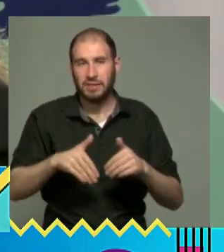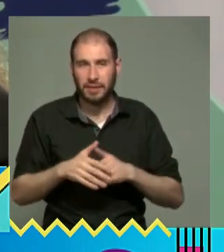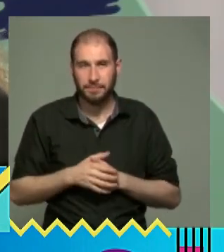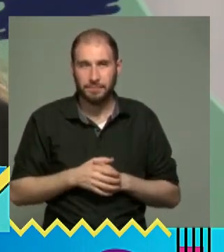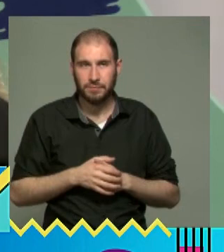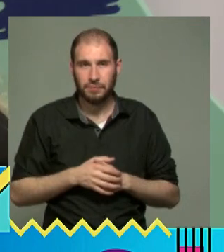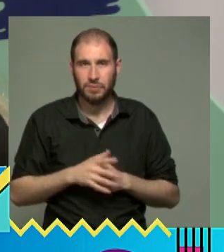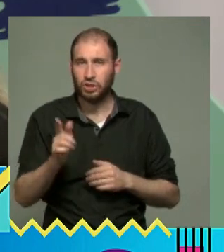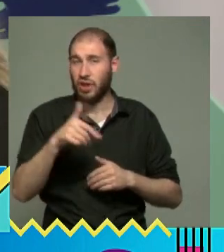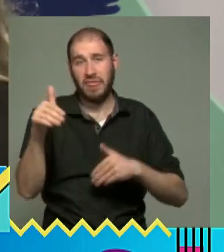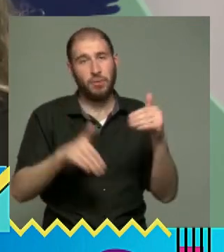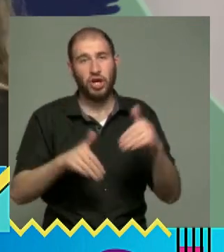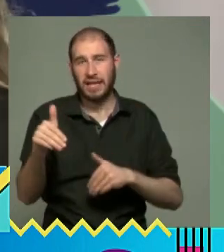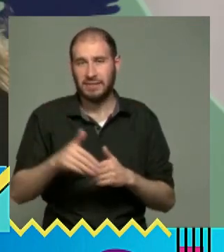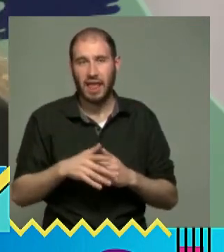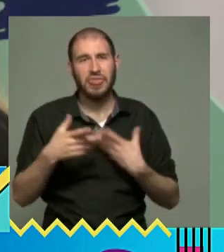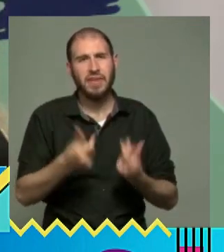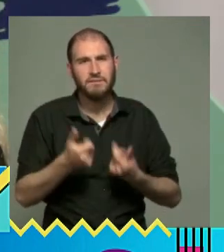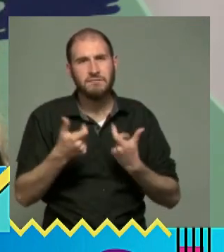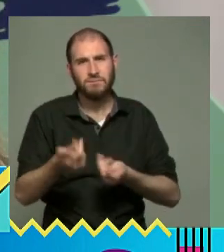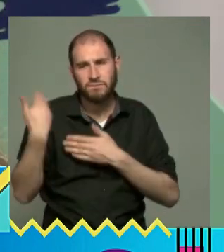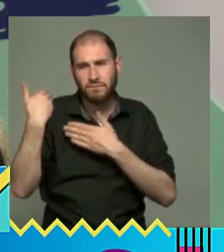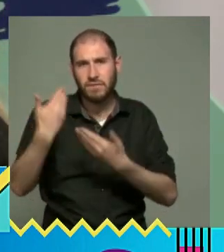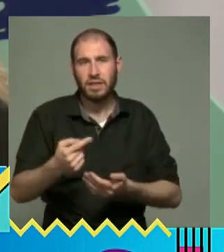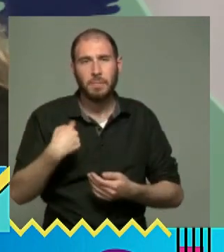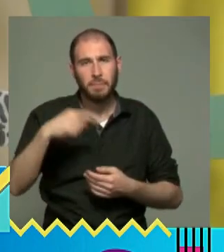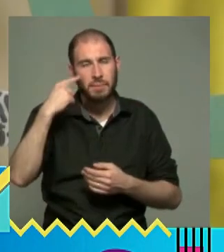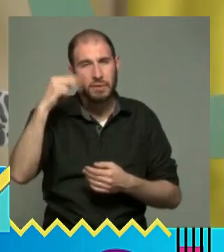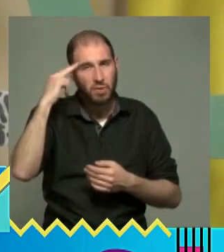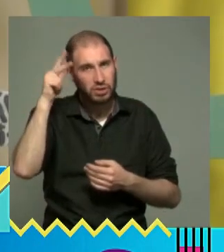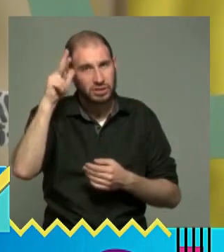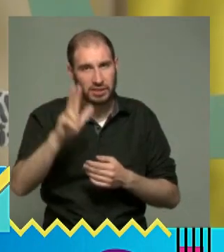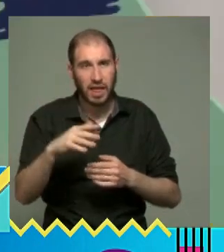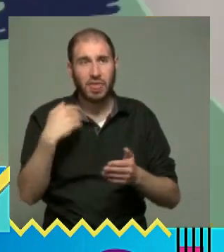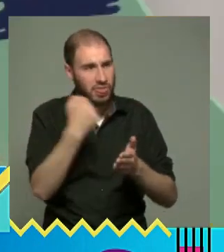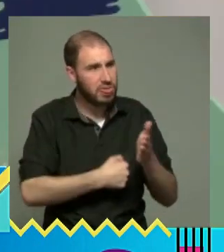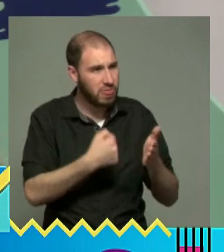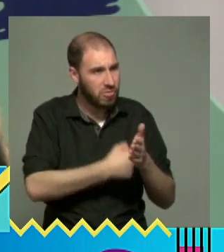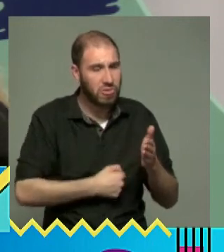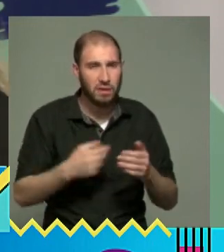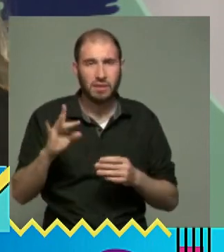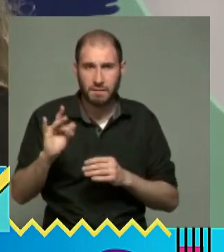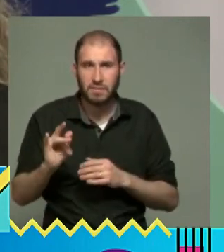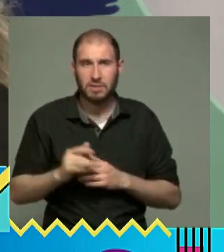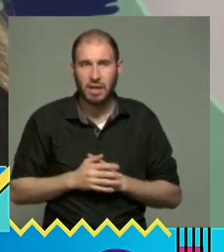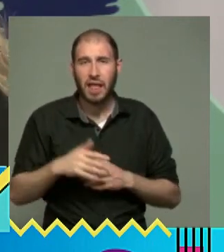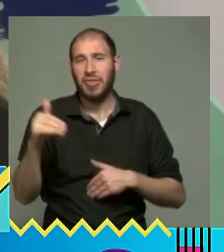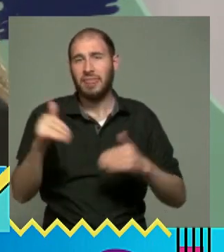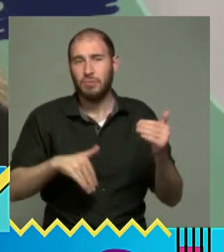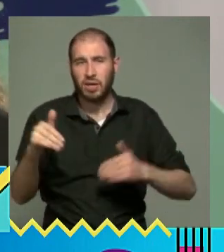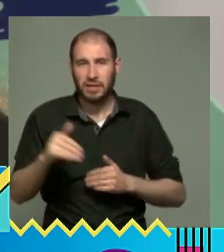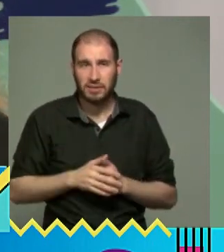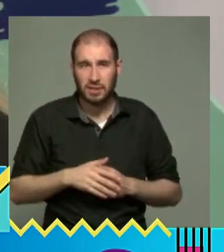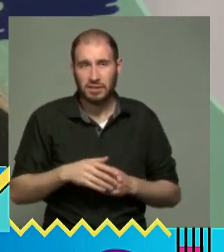Sí, Estamos en una democracia, la venimos defendiendo hace un montón, desde el 83. nos ha costado mucho. Nos ha costado mucho, Y la democracia